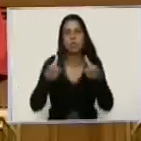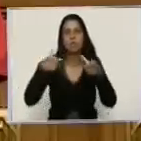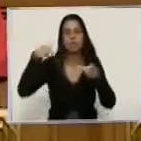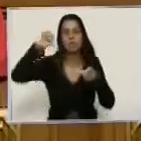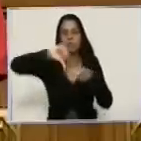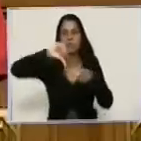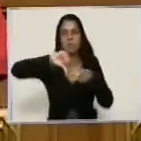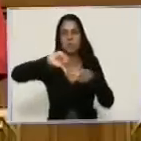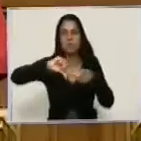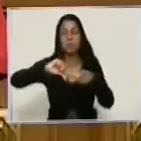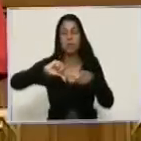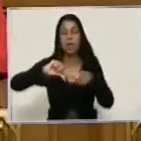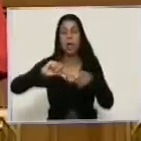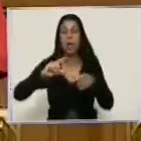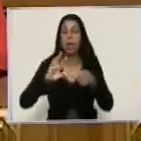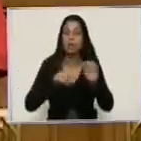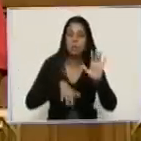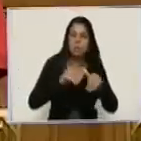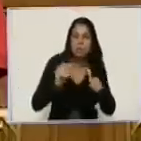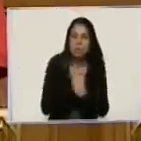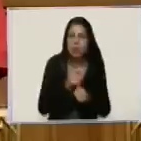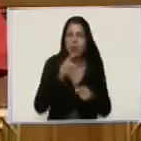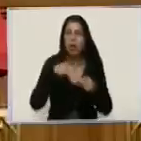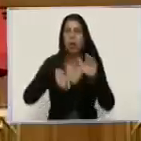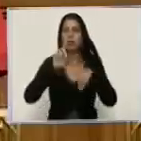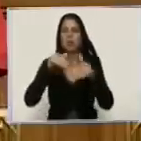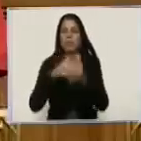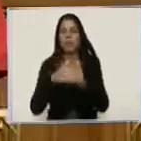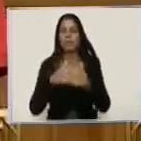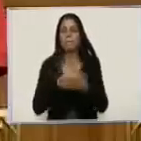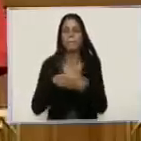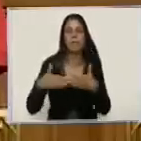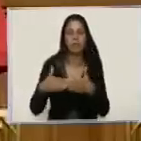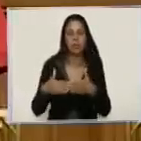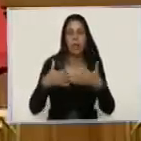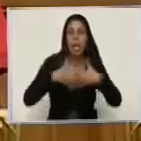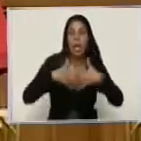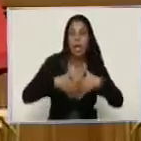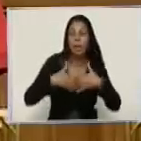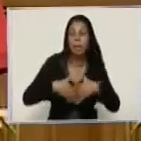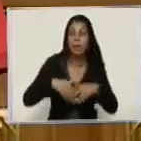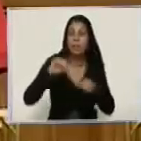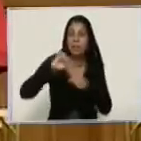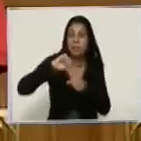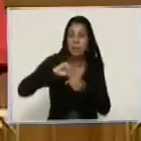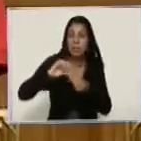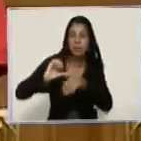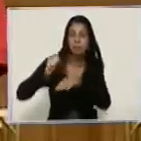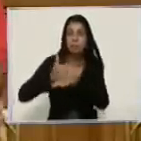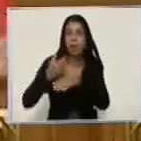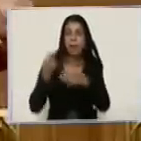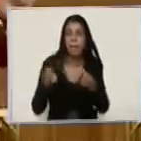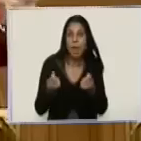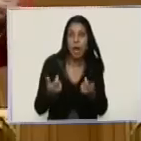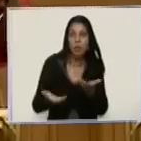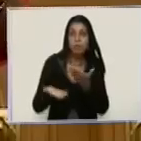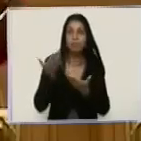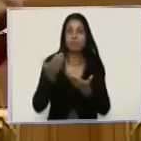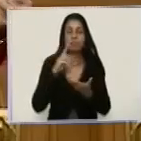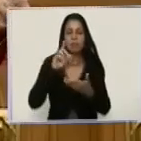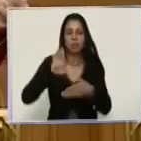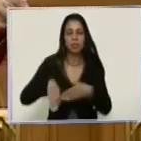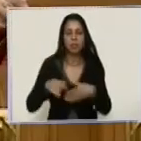en cambio, 11.000 millones, se está agotando. Y si una petrolera vale por la reserva que tiene, bueno, estamos tocando